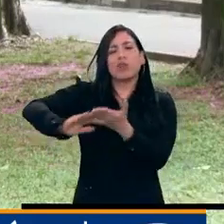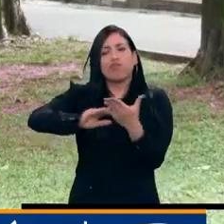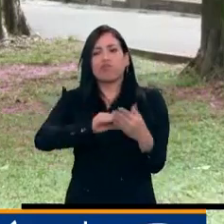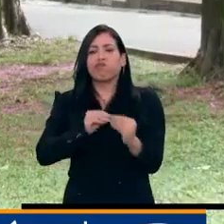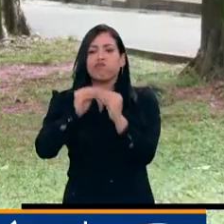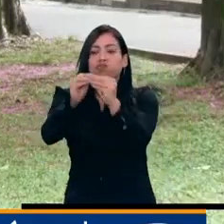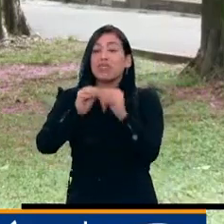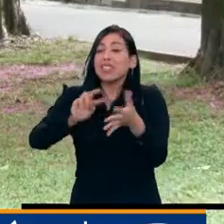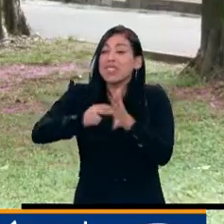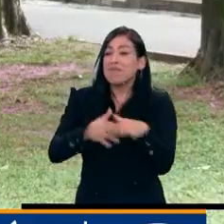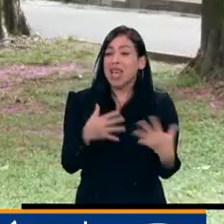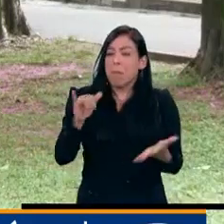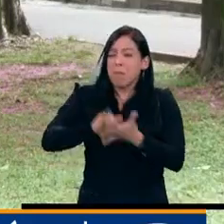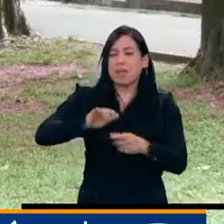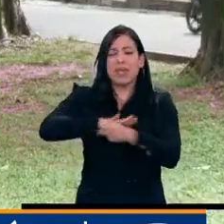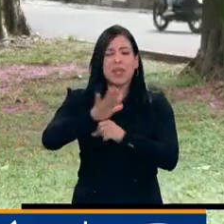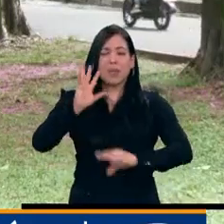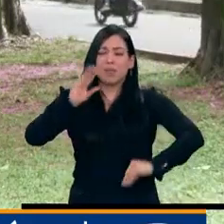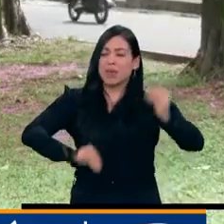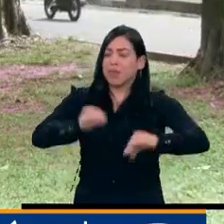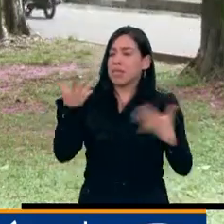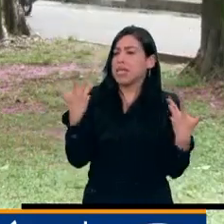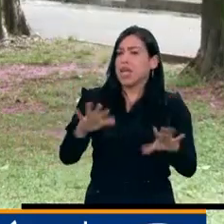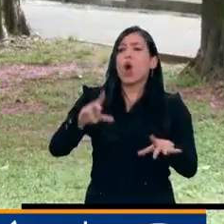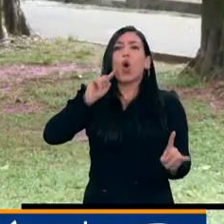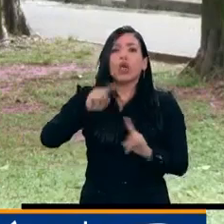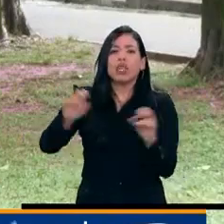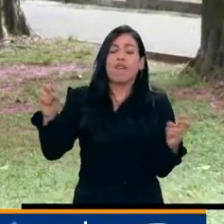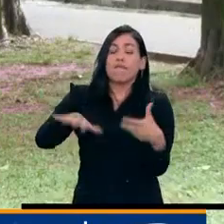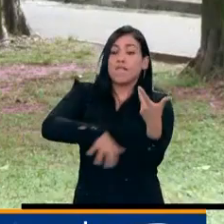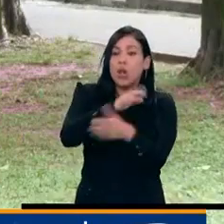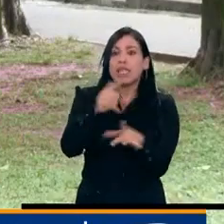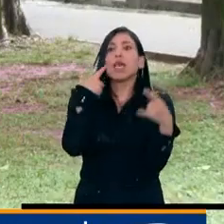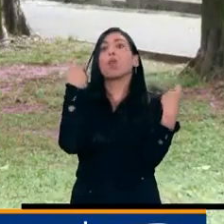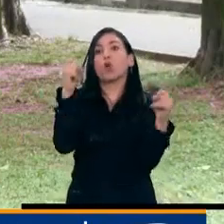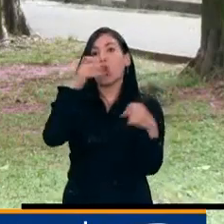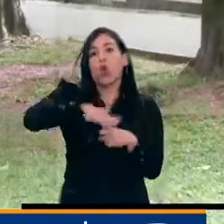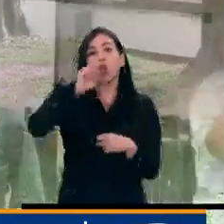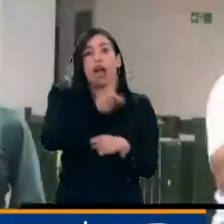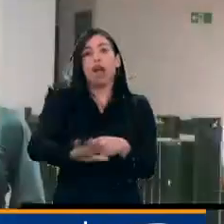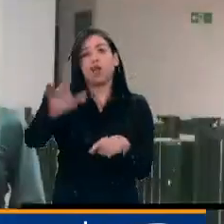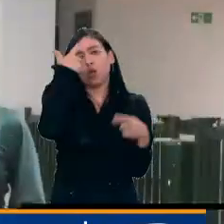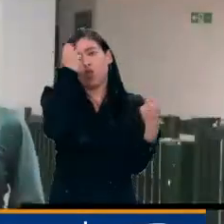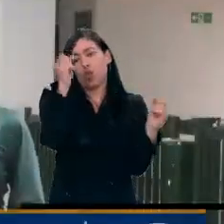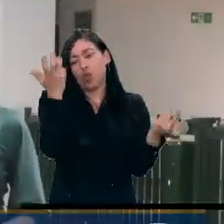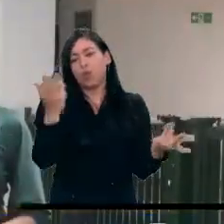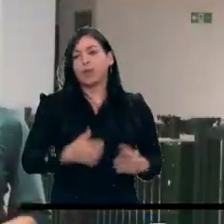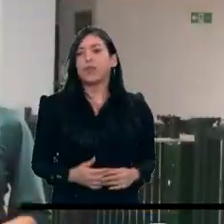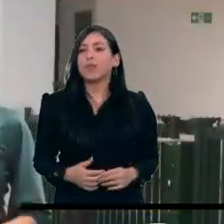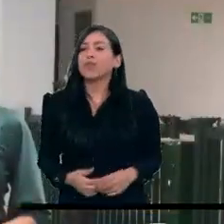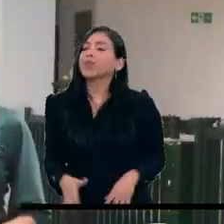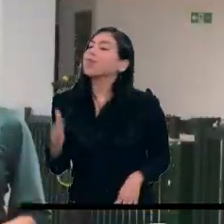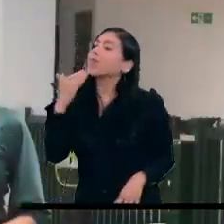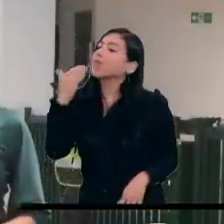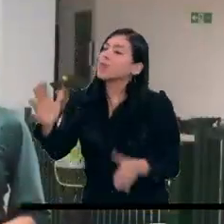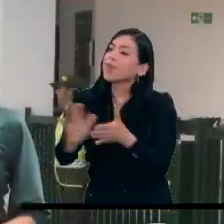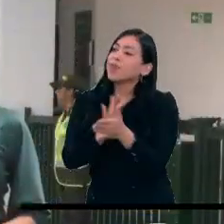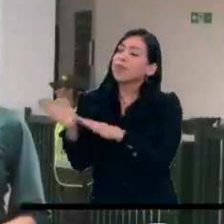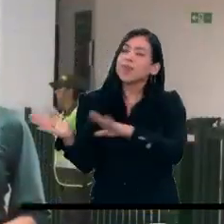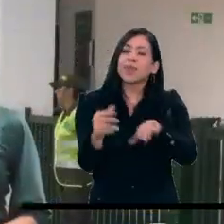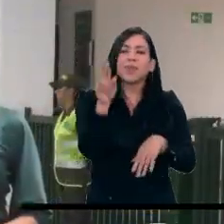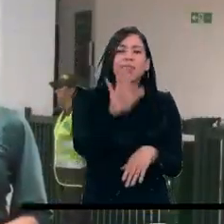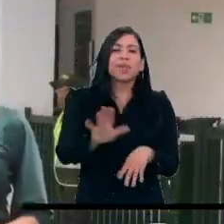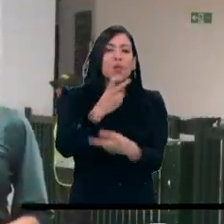y así acabar con toda esa situación de orden público que sin duda alguna preocupa a todo un país. Lizeth, gracias. En